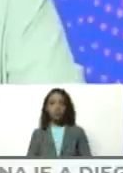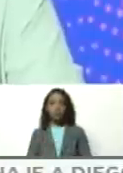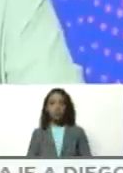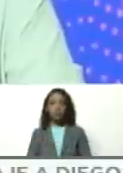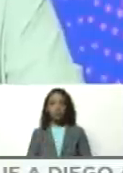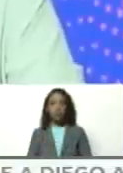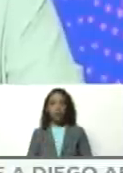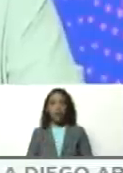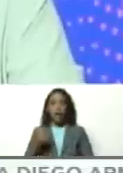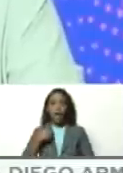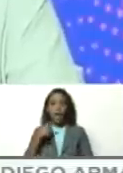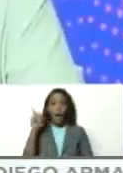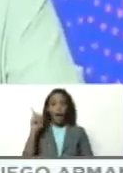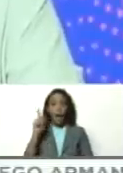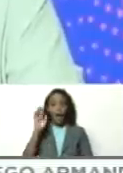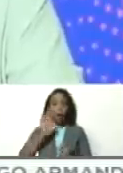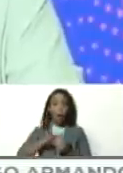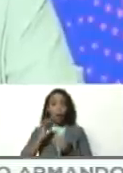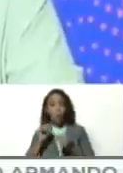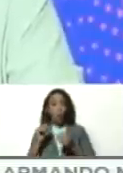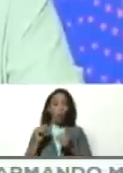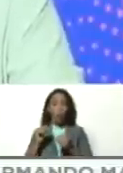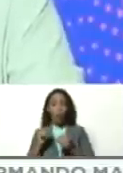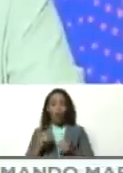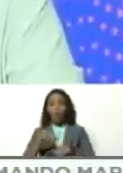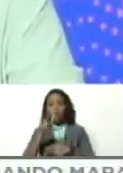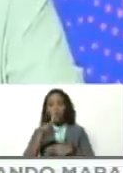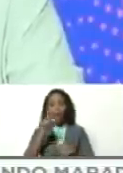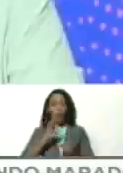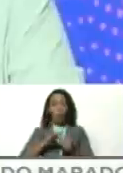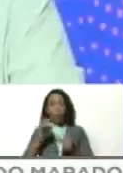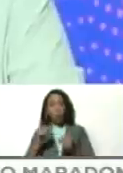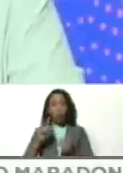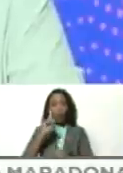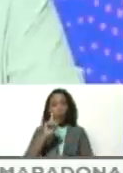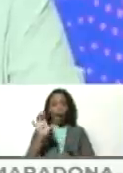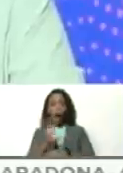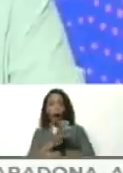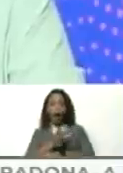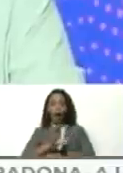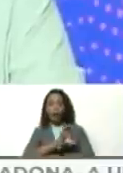Y estaba Omar Enrique, Omar Acedo, Chucho, con una canción.